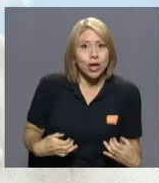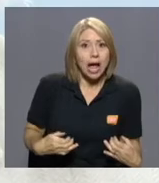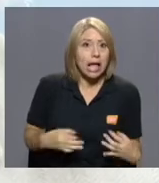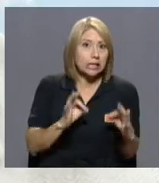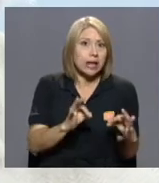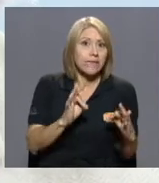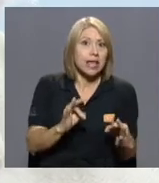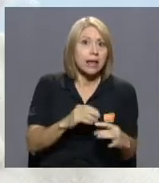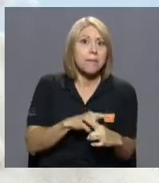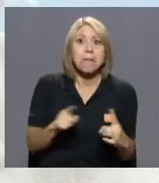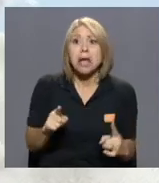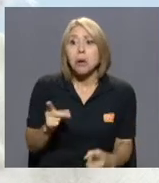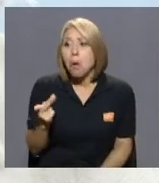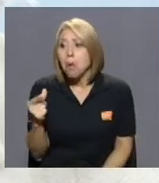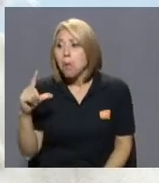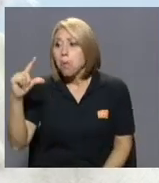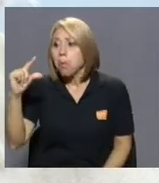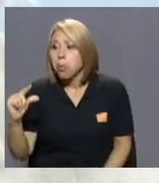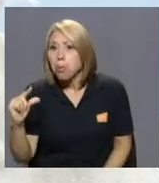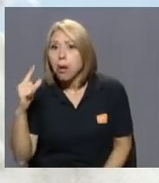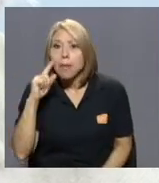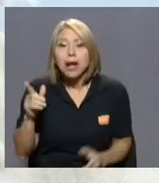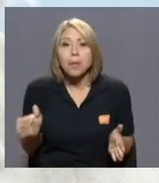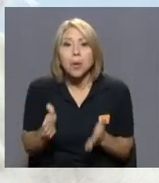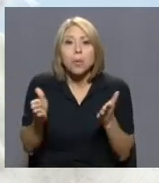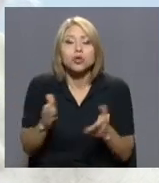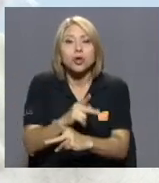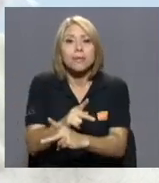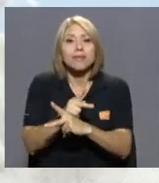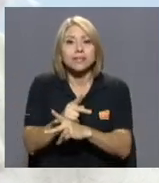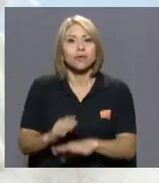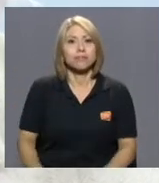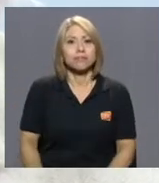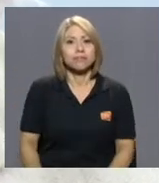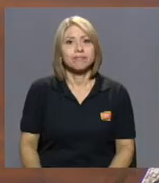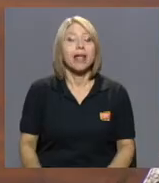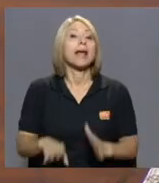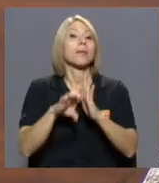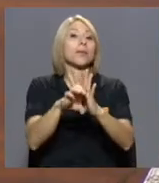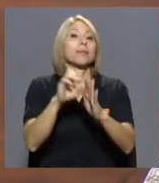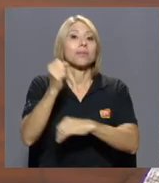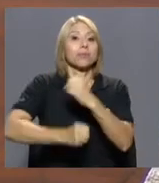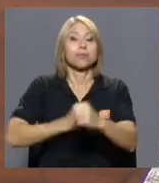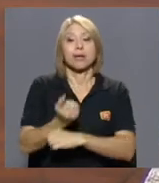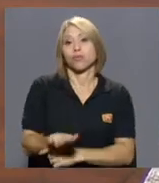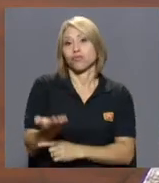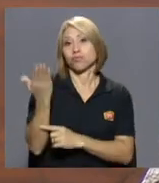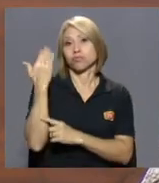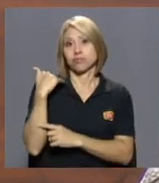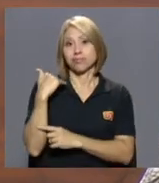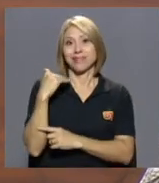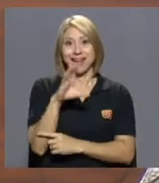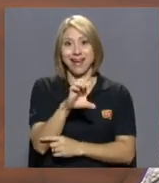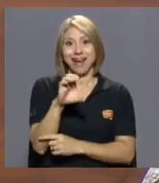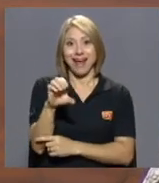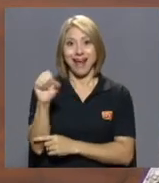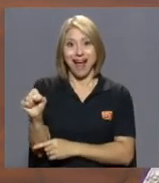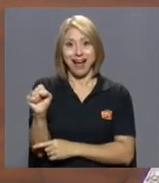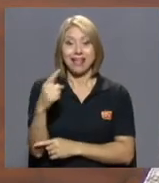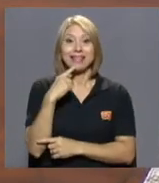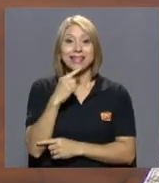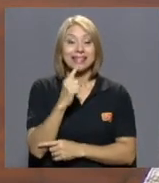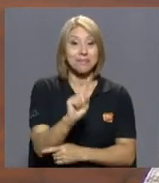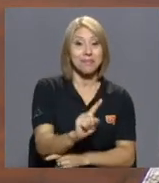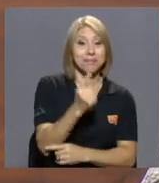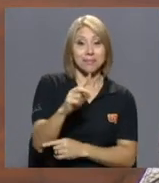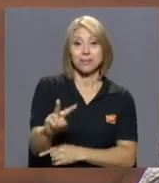dinero en la parte de promoción y prevención. ¿Y qué tenemos por aquí? Por ejemplo, en el 2018, según datos de la Caja, en el primero y segundo nivel de